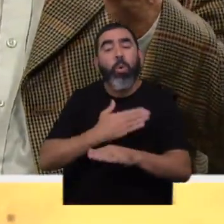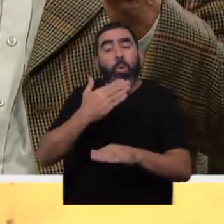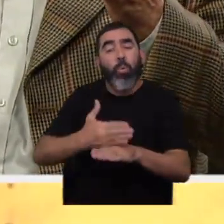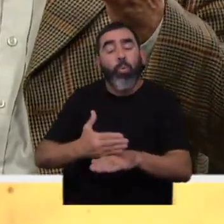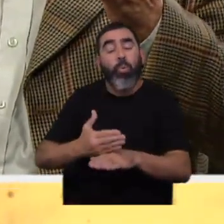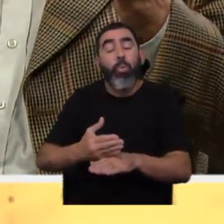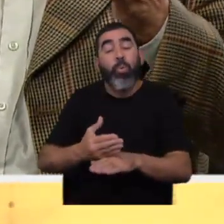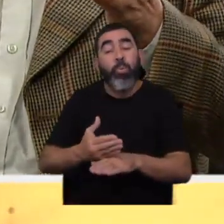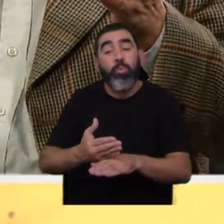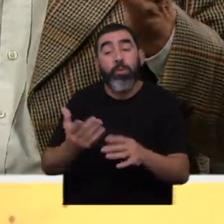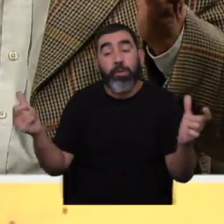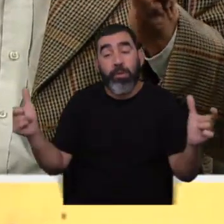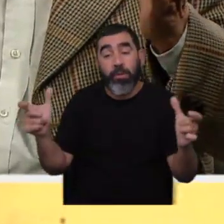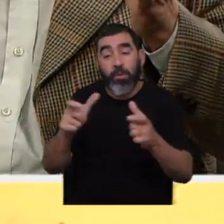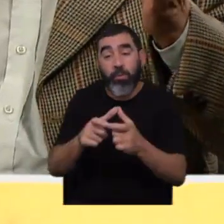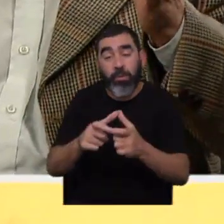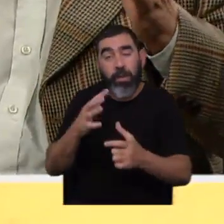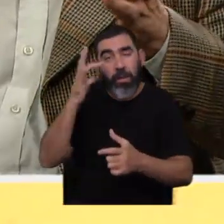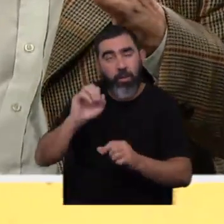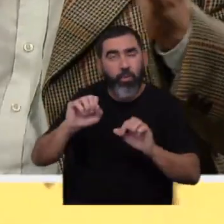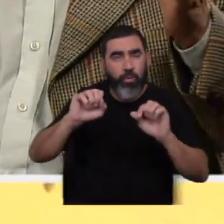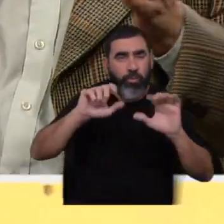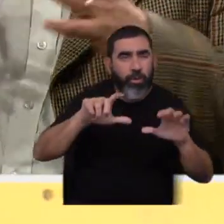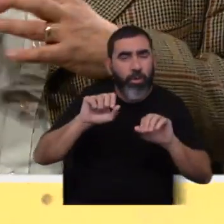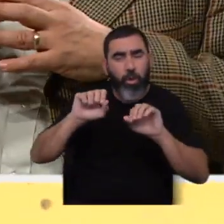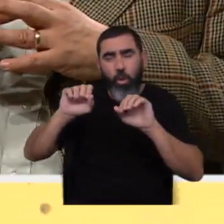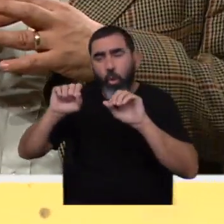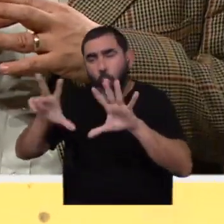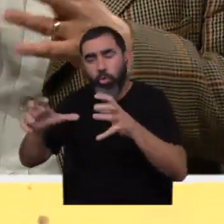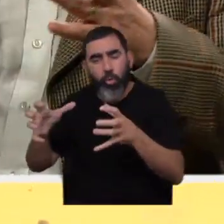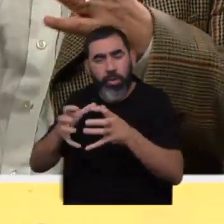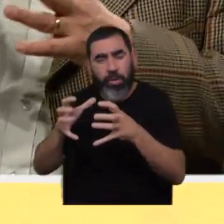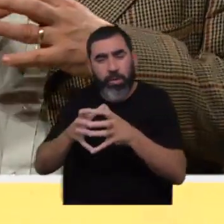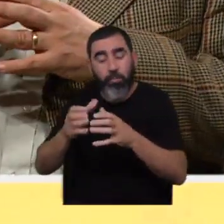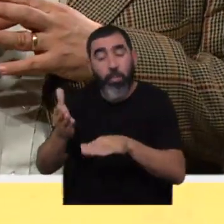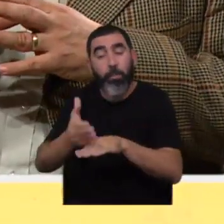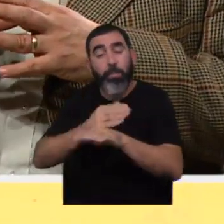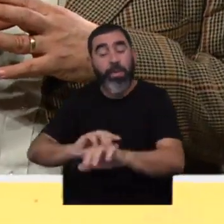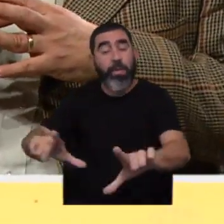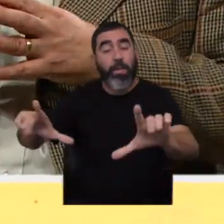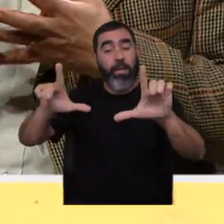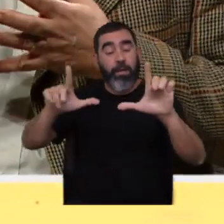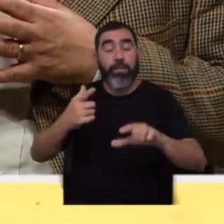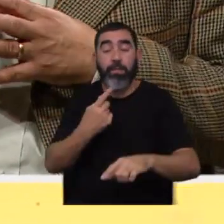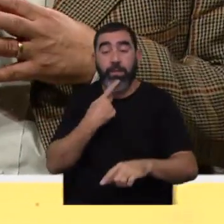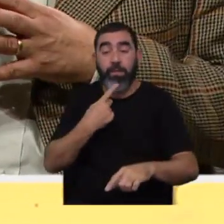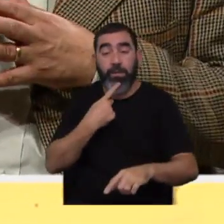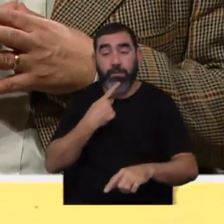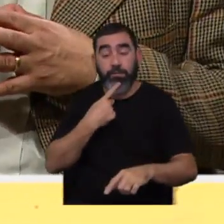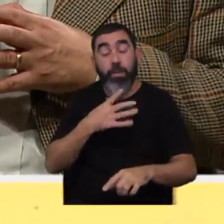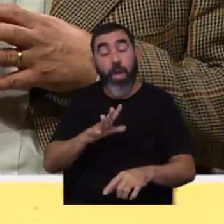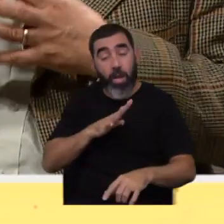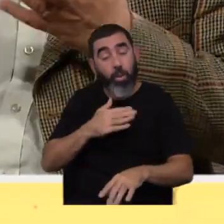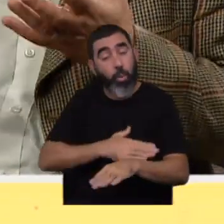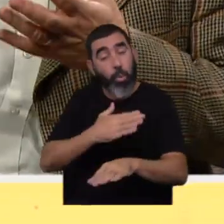de habernos reunido con, creo que son 7, 8 equipos de precandidatos. Y creo que hay conclusiones muy